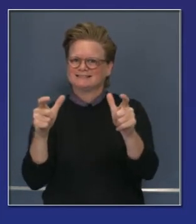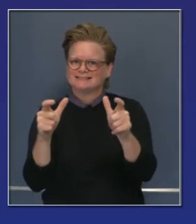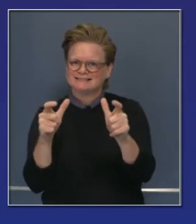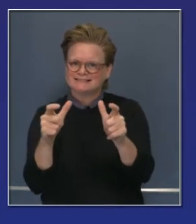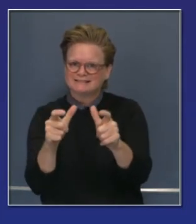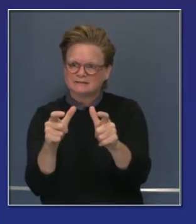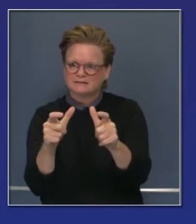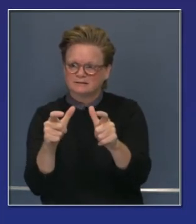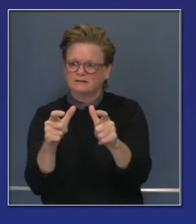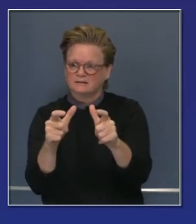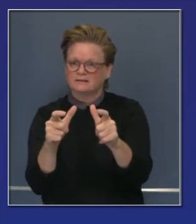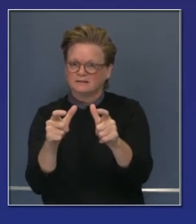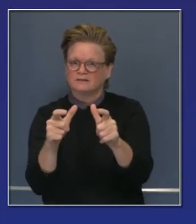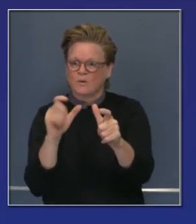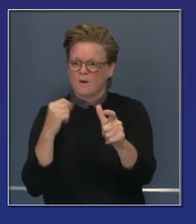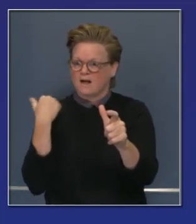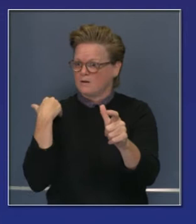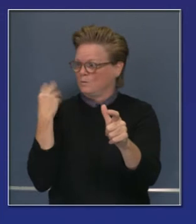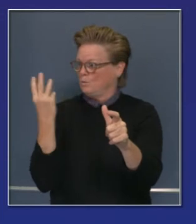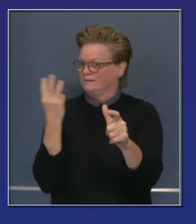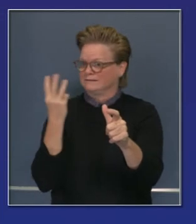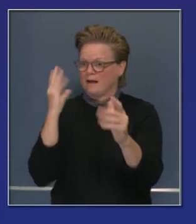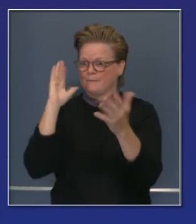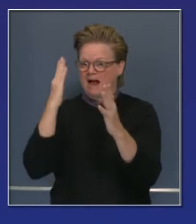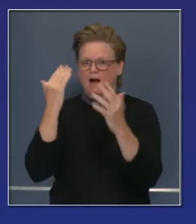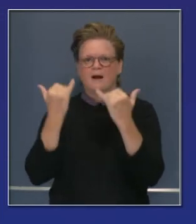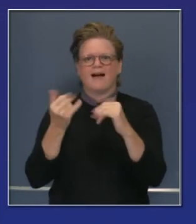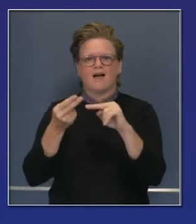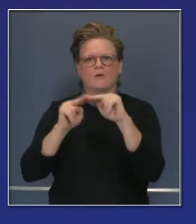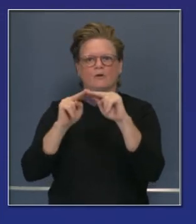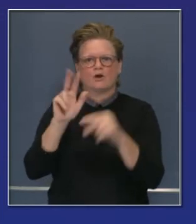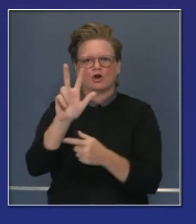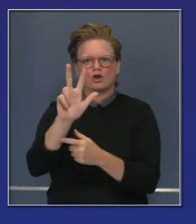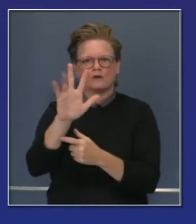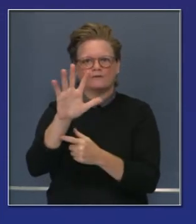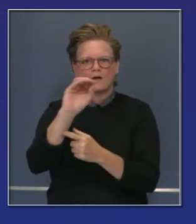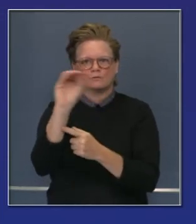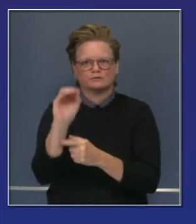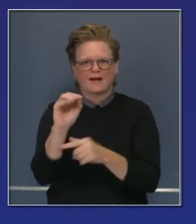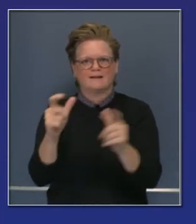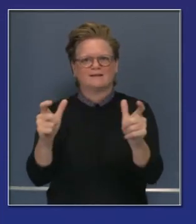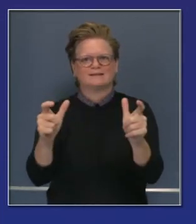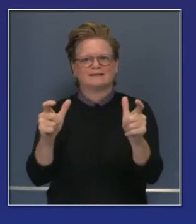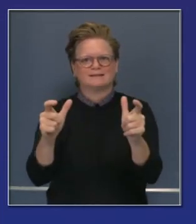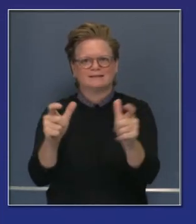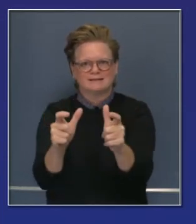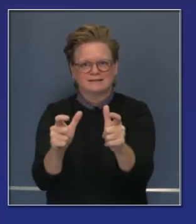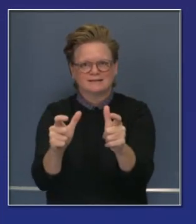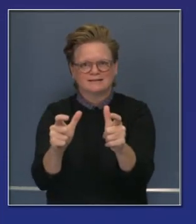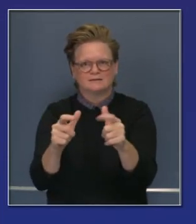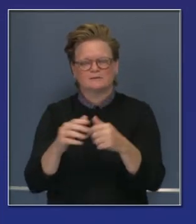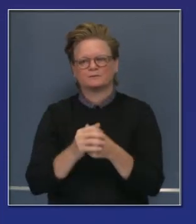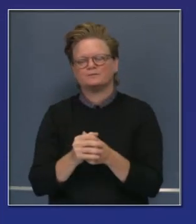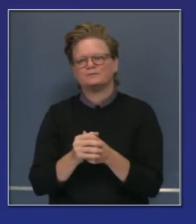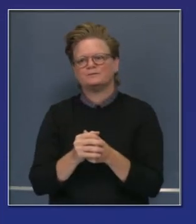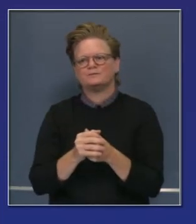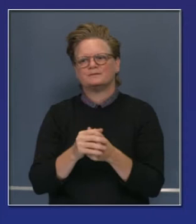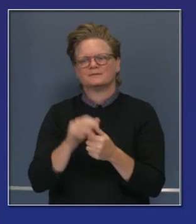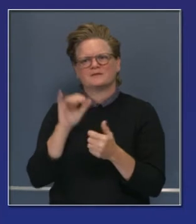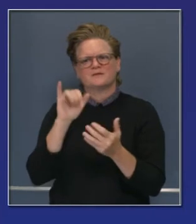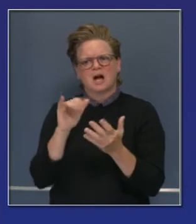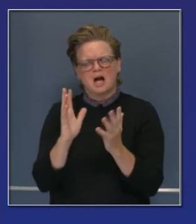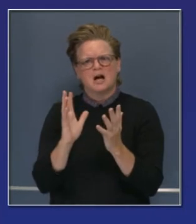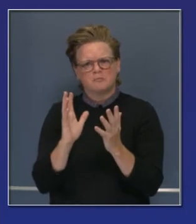hoy día ha mejorado un poco. La contención está a 35%. Y ven el número de